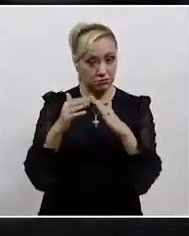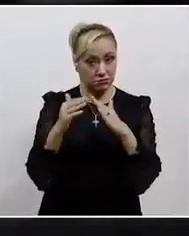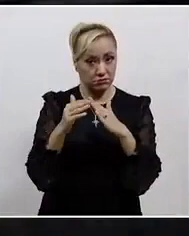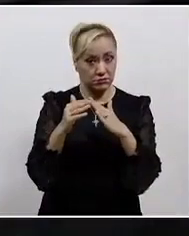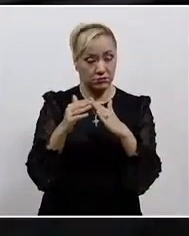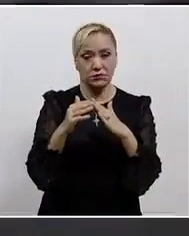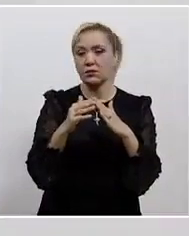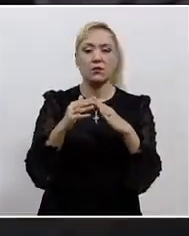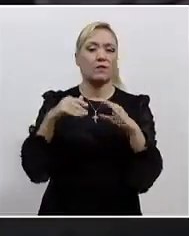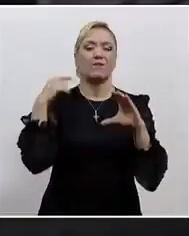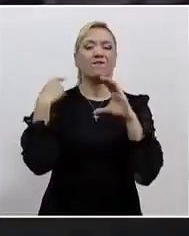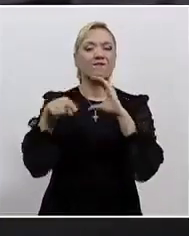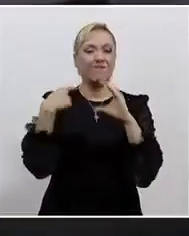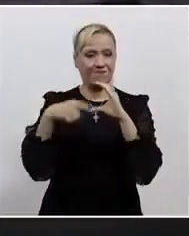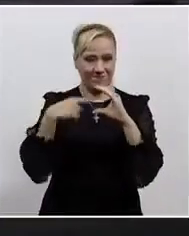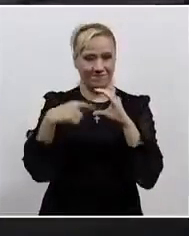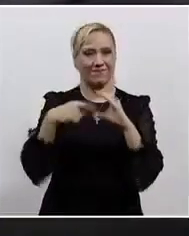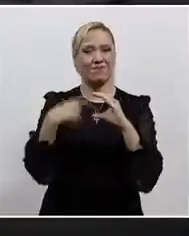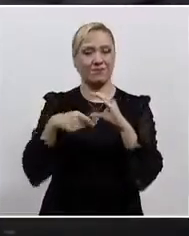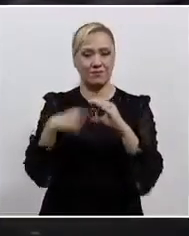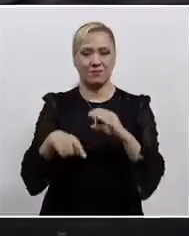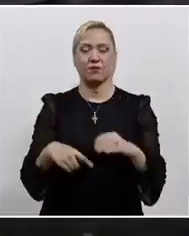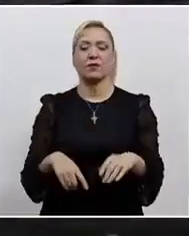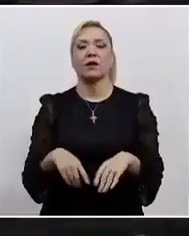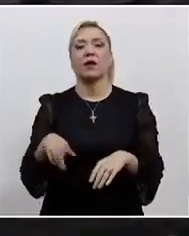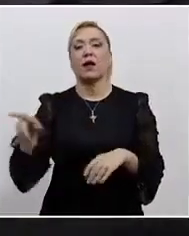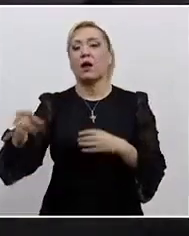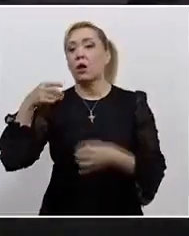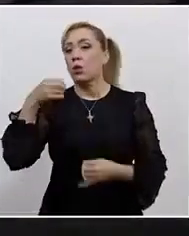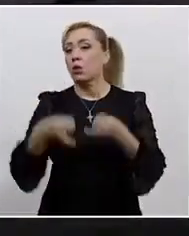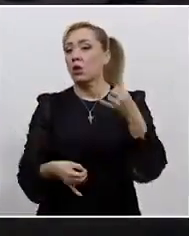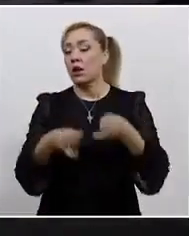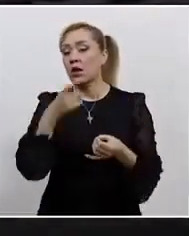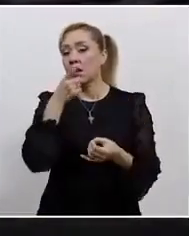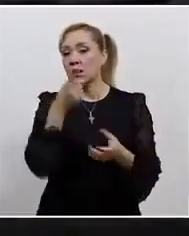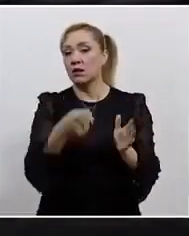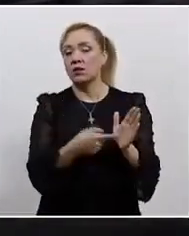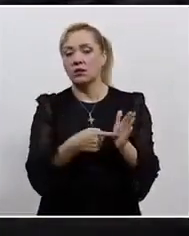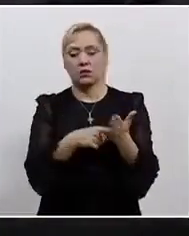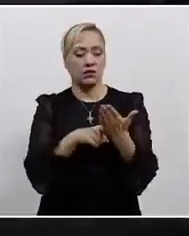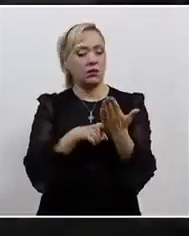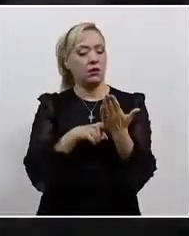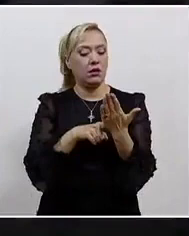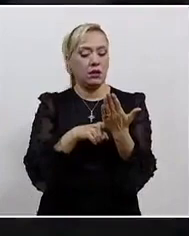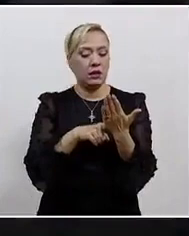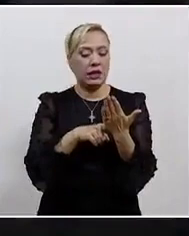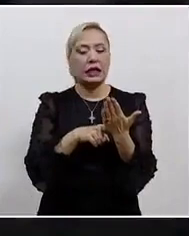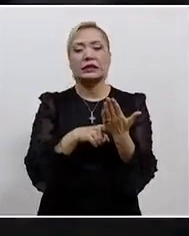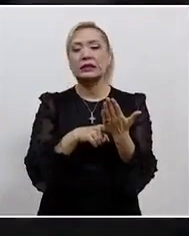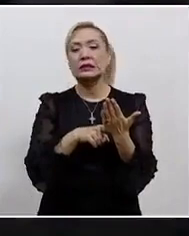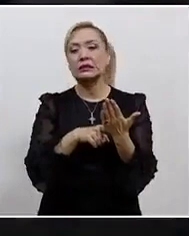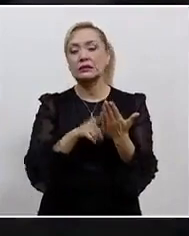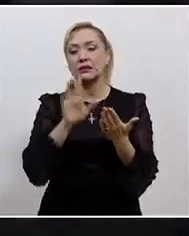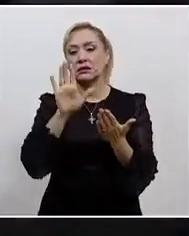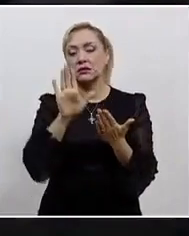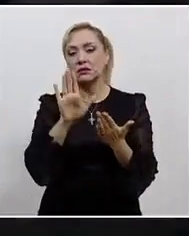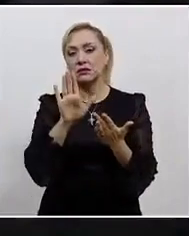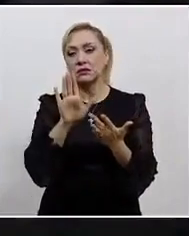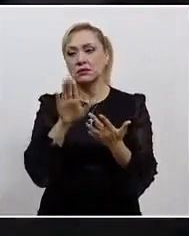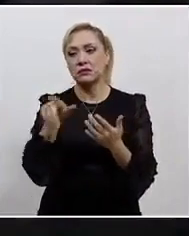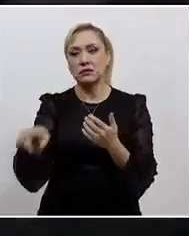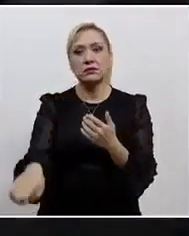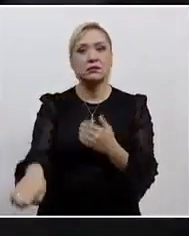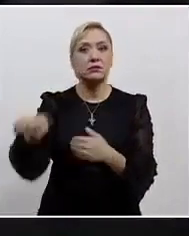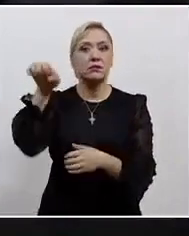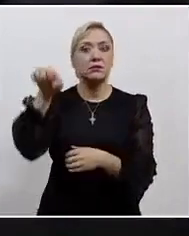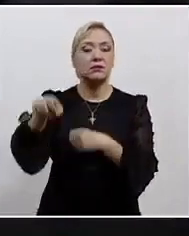Por electrónico. Y entonces lo que dijo el juzgado de manera muy atinada fue que hay que adoptar una interpretación teniendo en cuenta la edad